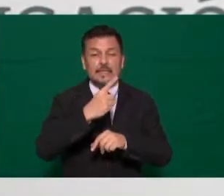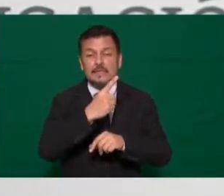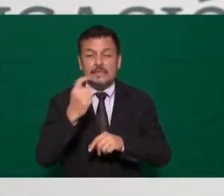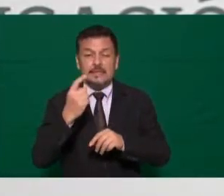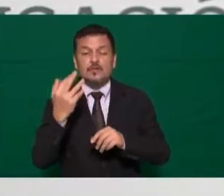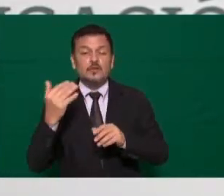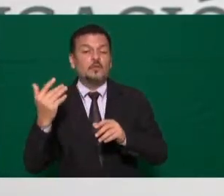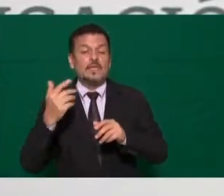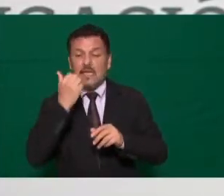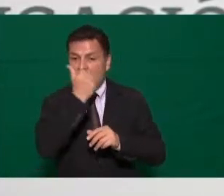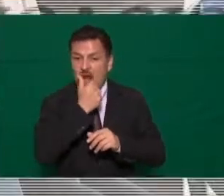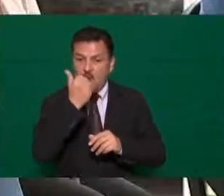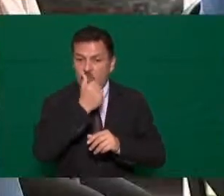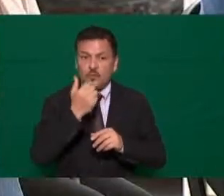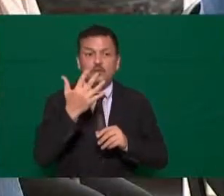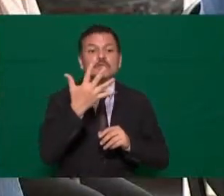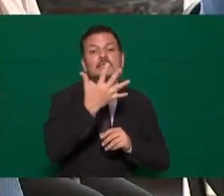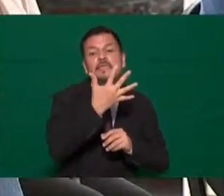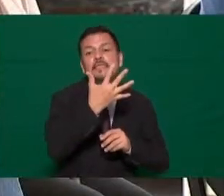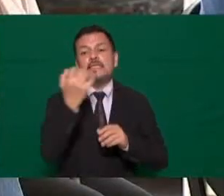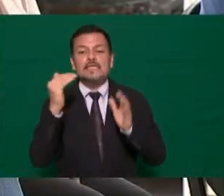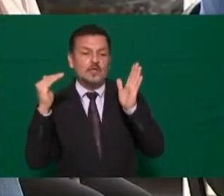500 mil pesos.